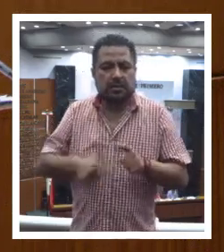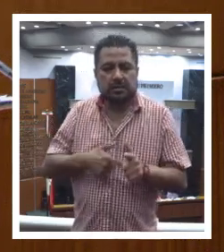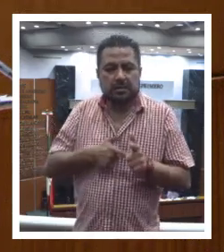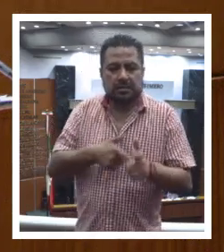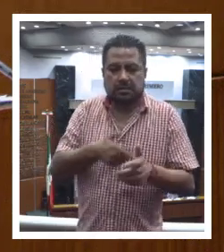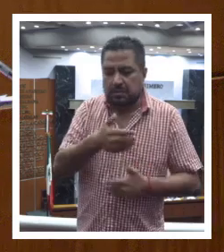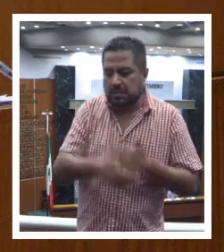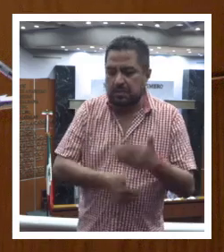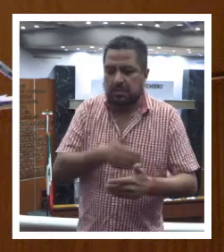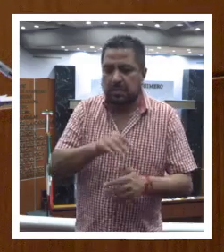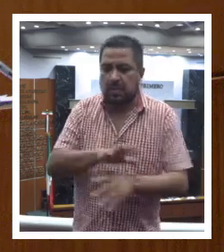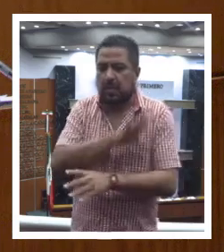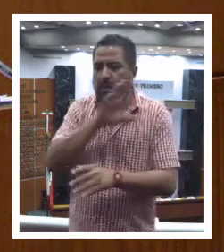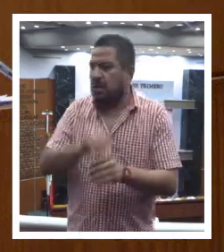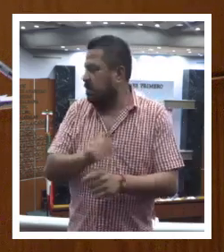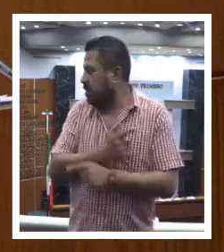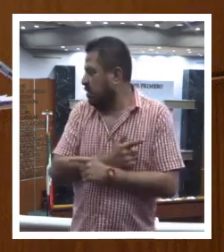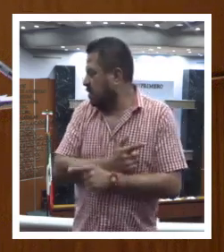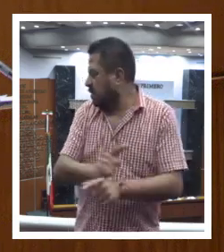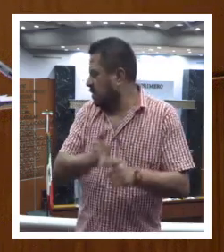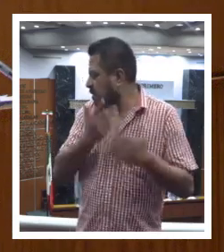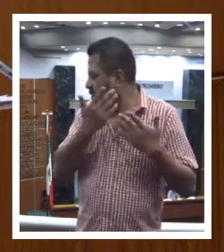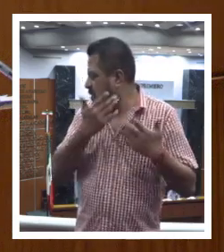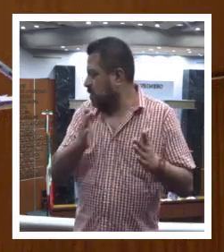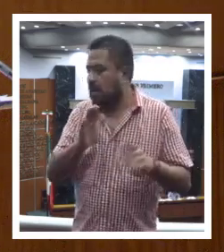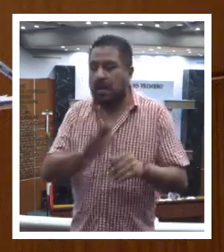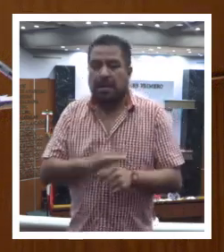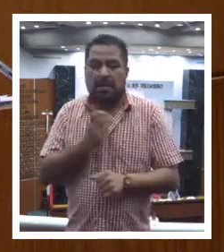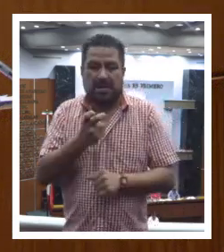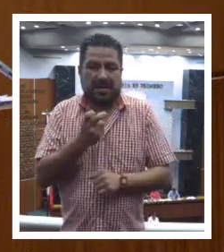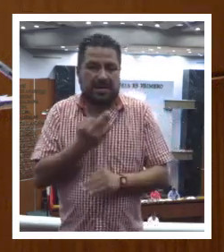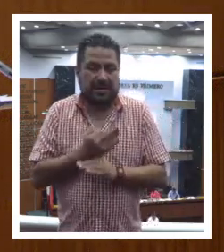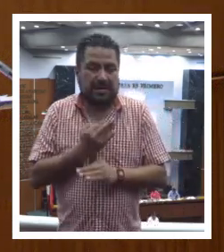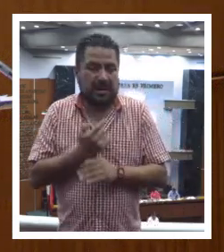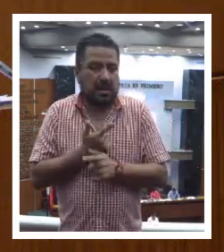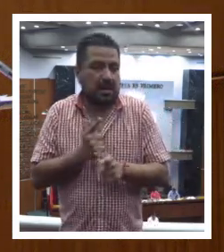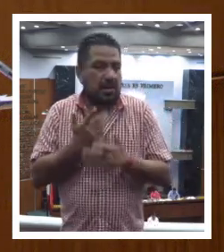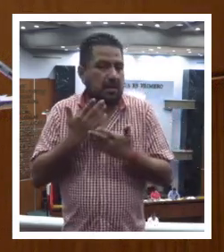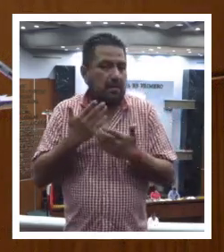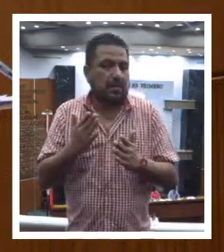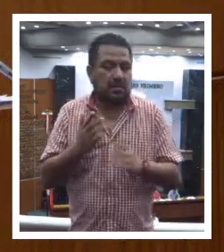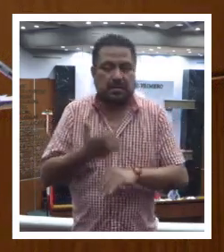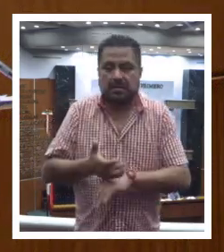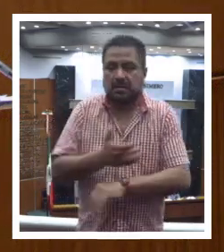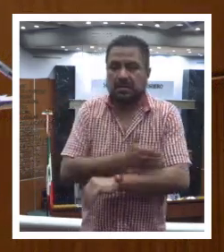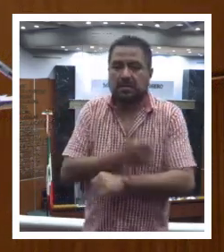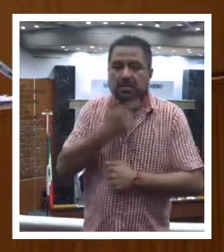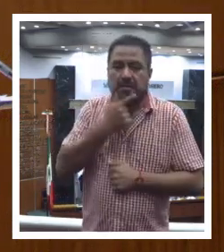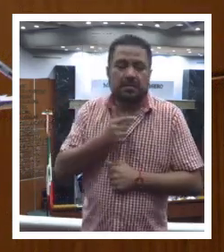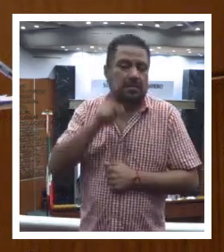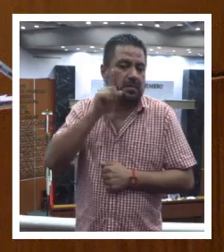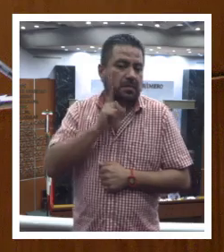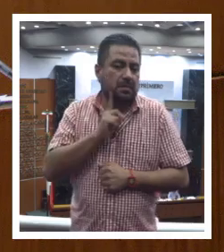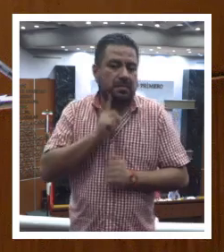dignidad y con plena libertad. Porque hasta la libertad, compañeras y